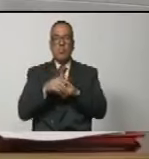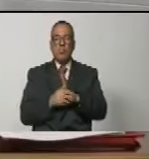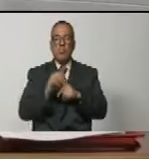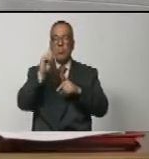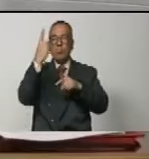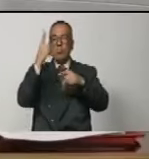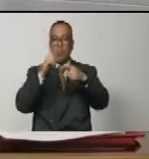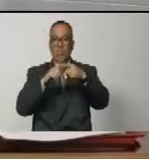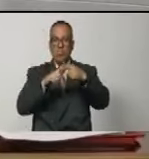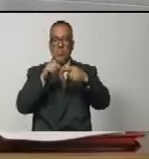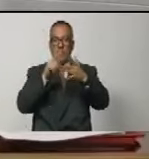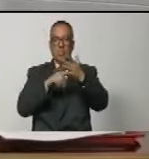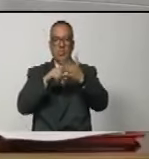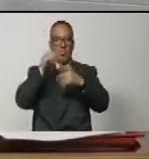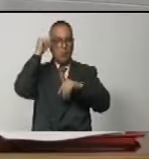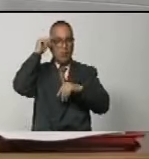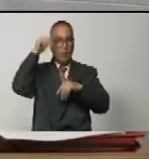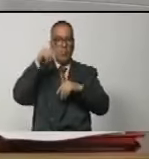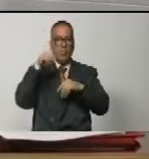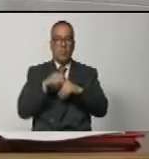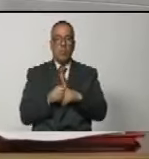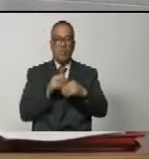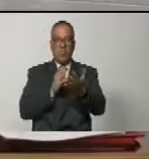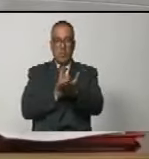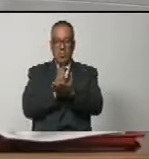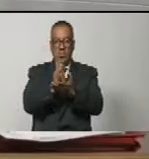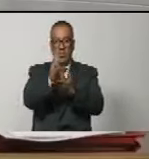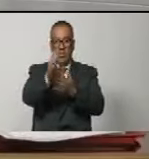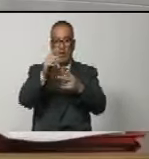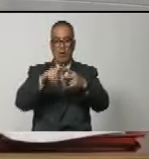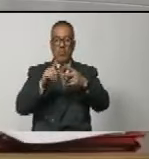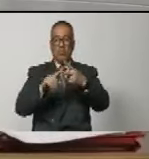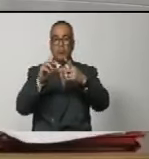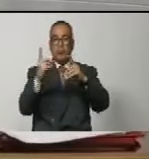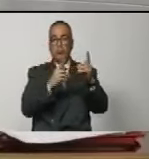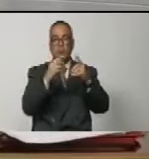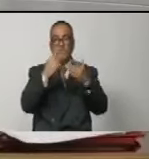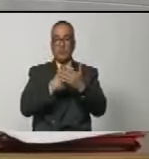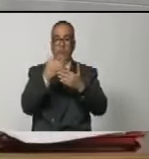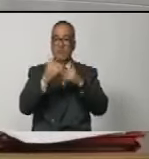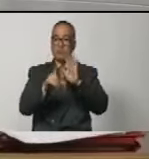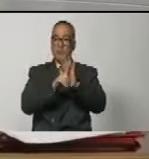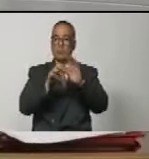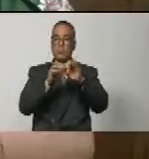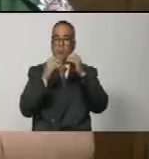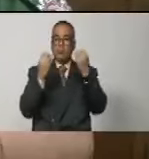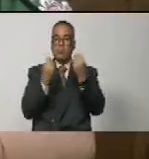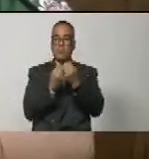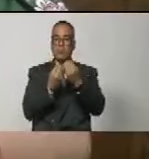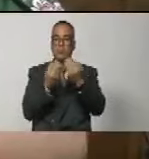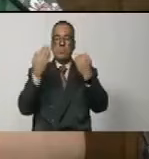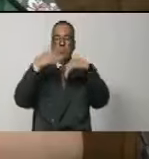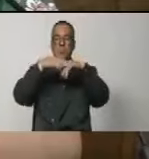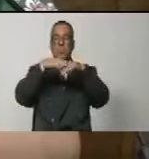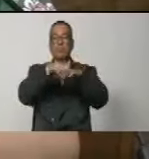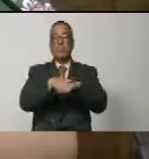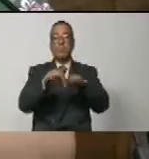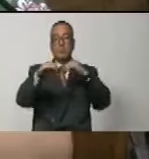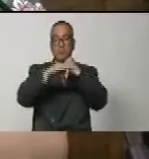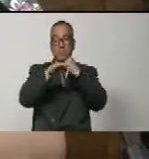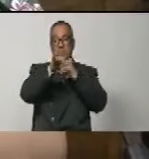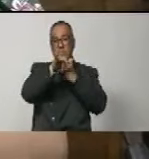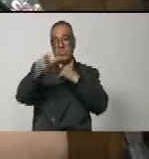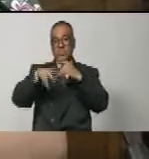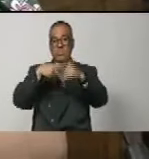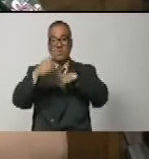primer punto del orden del día. Continuación de la segunda discusión del proyecto de ley orgánica para la inclusión, igualdad